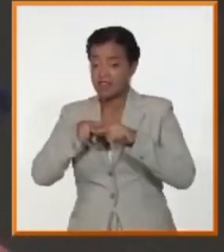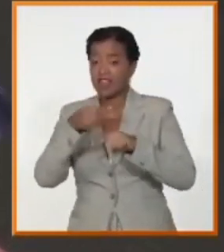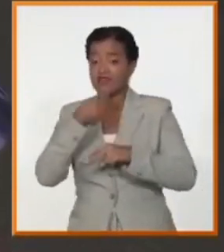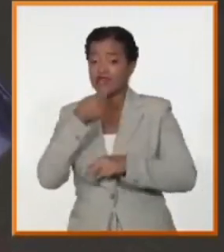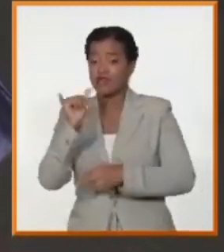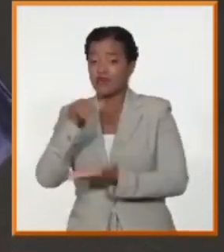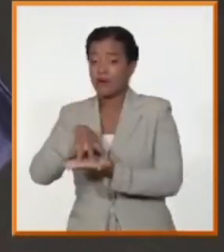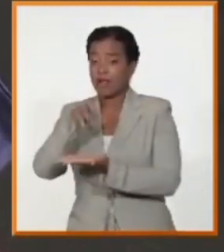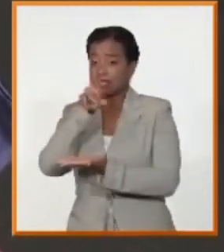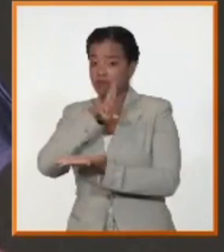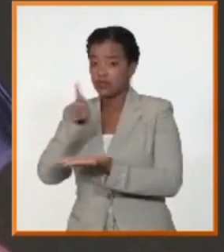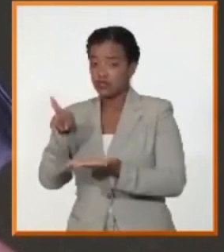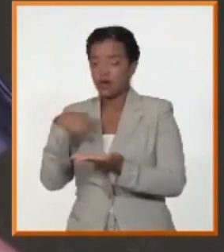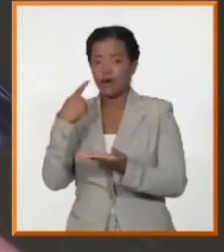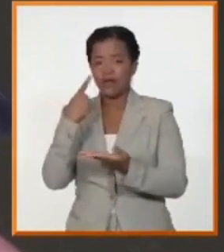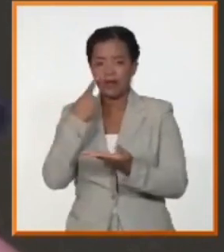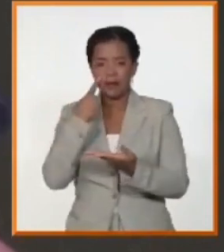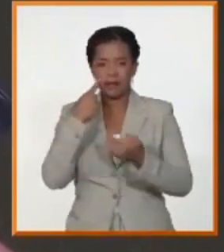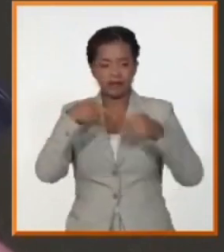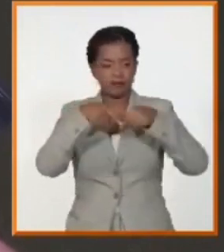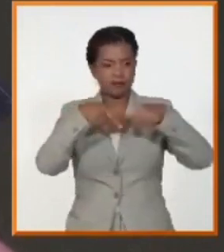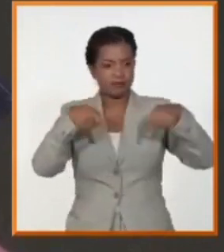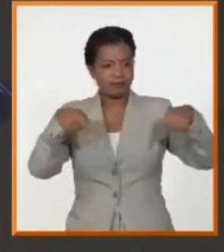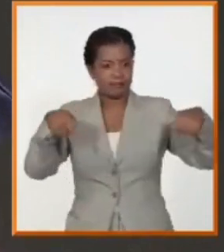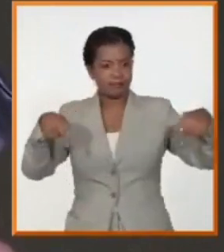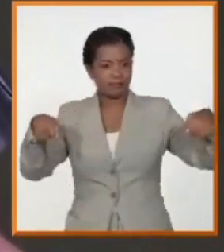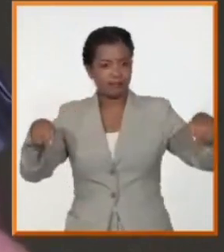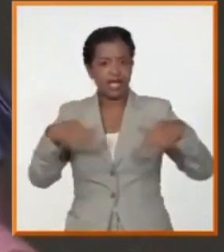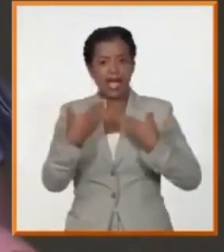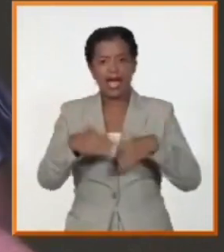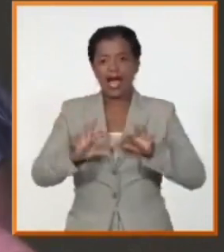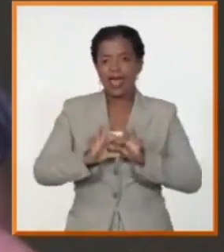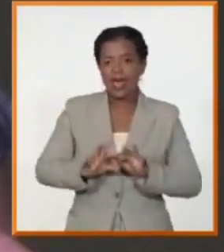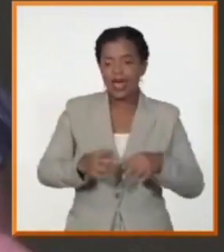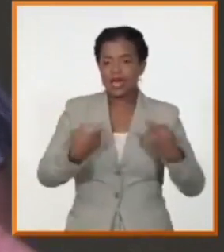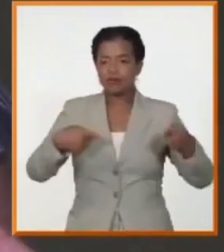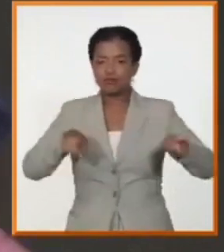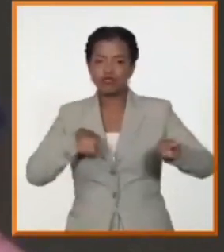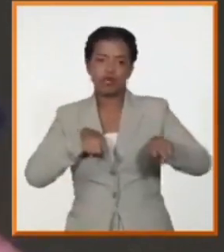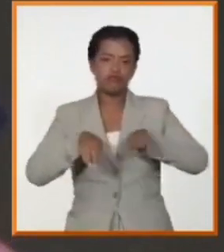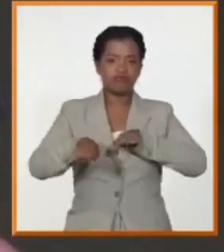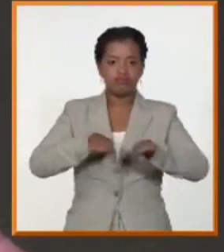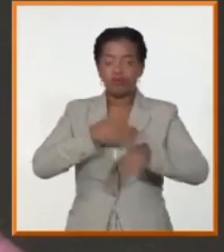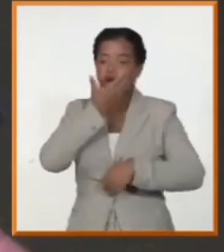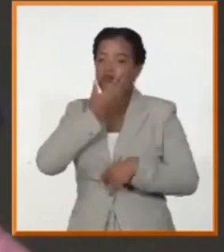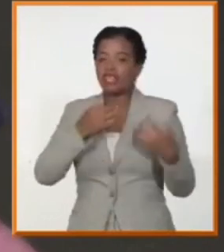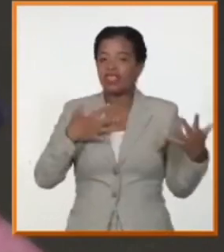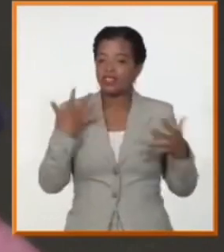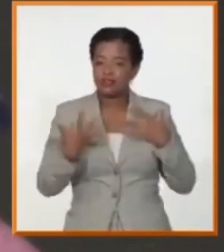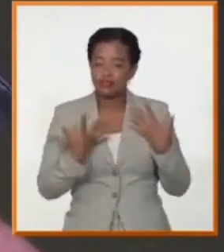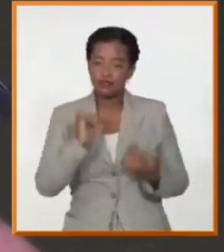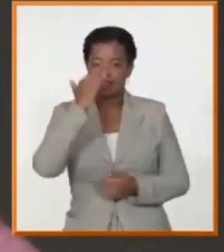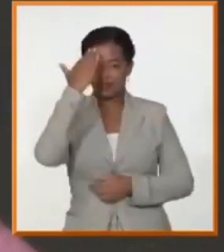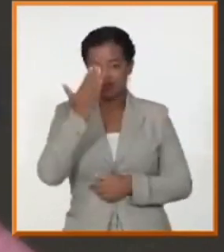natural, tiene este espacio donde estamos hoy, la piragua, tiene IG, la plaza electrónica, es un espacio que los jóvenes disfrutan mucho y agradecen